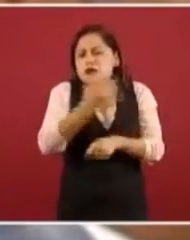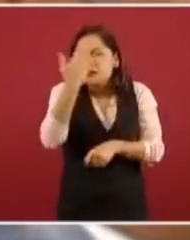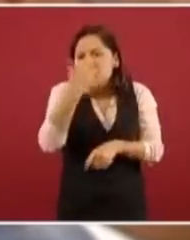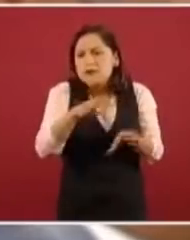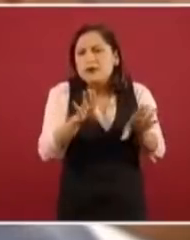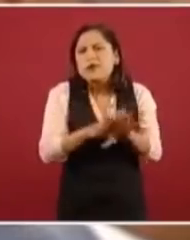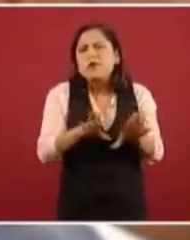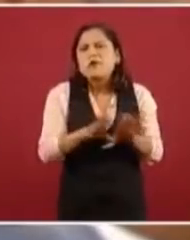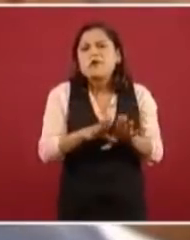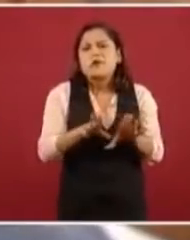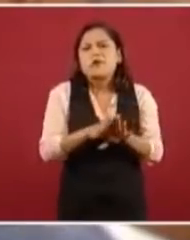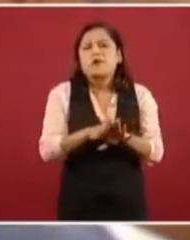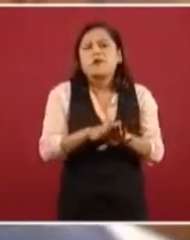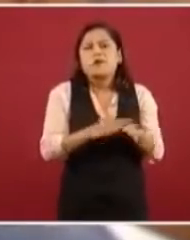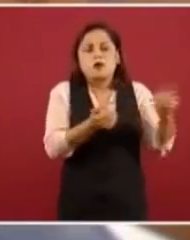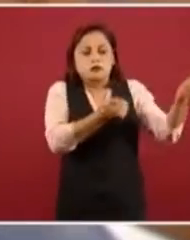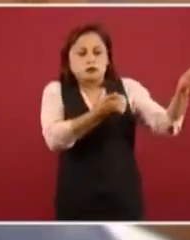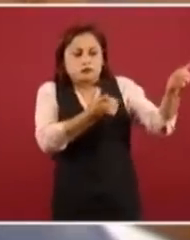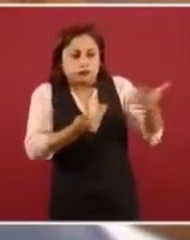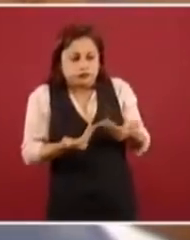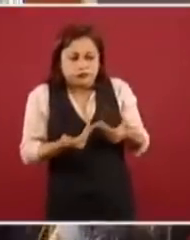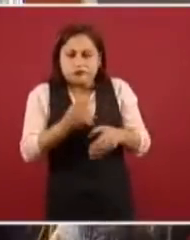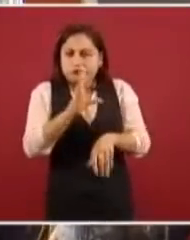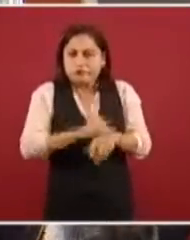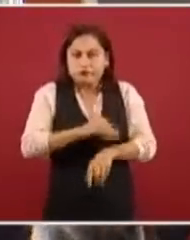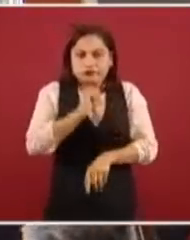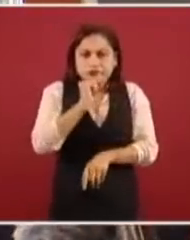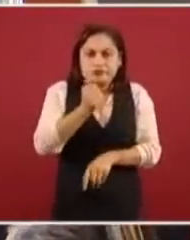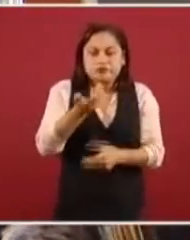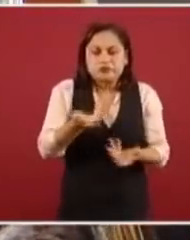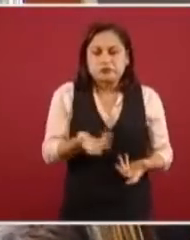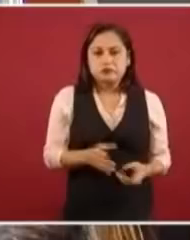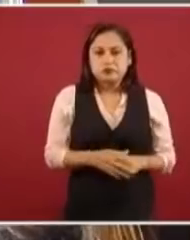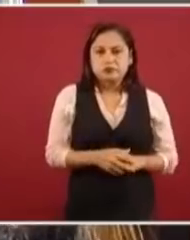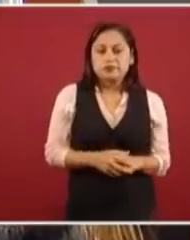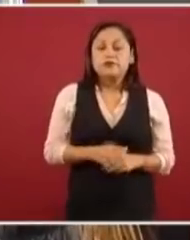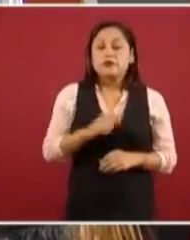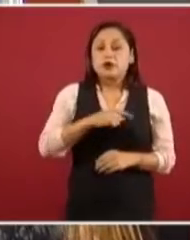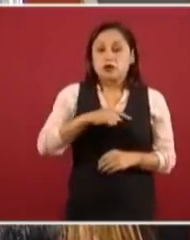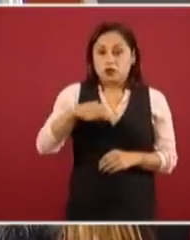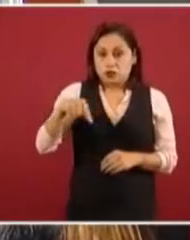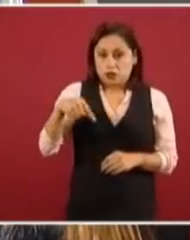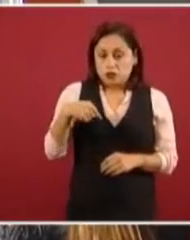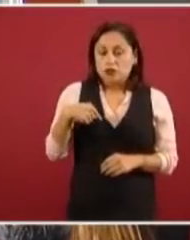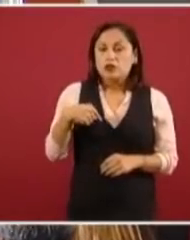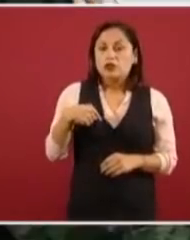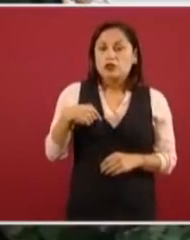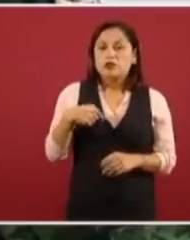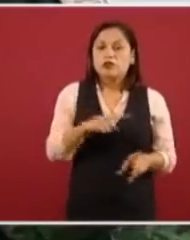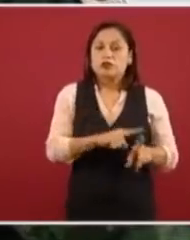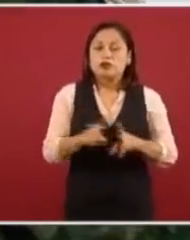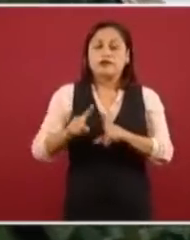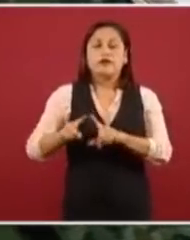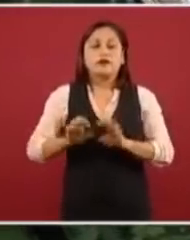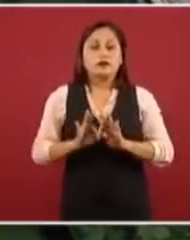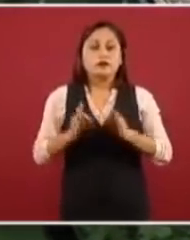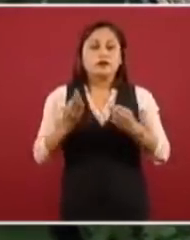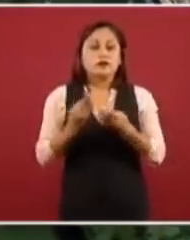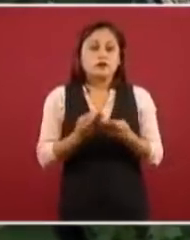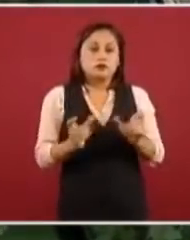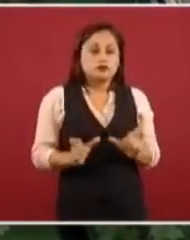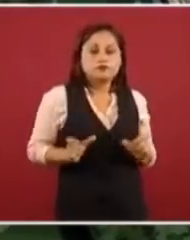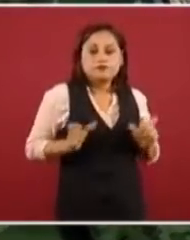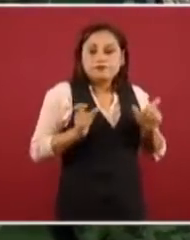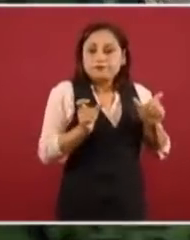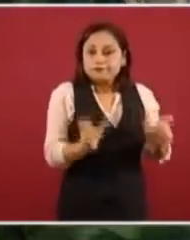Estados Unidos a territorio mexicano? Bueno, hemos hecho aseguramientos de diferentes formas,